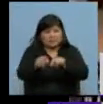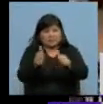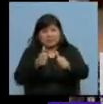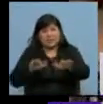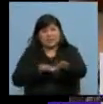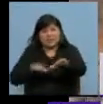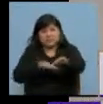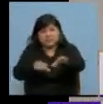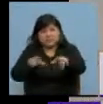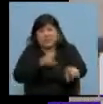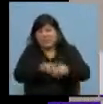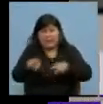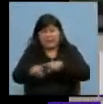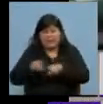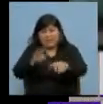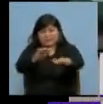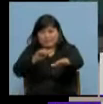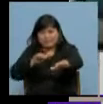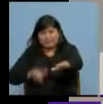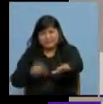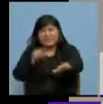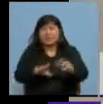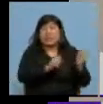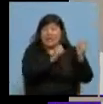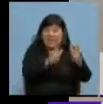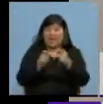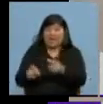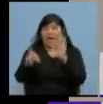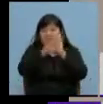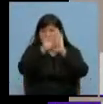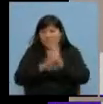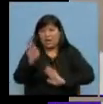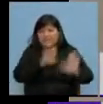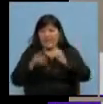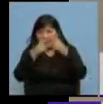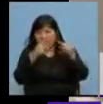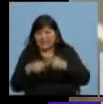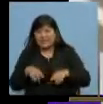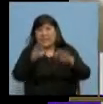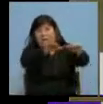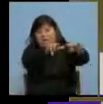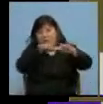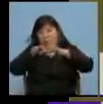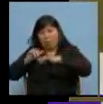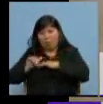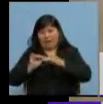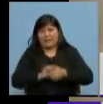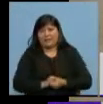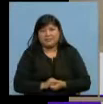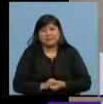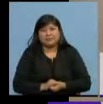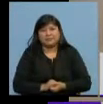se inició, sino se le bajó un poquito para ver si quedan más equiparadas todas las marcas. Uh-huh. Bueno, y las